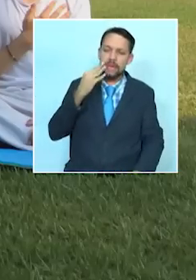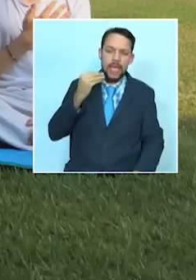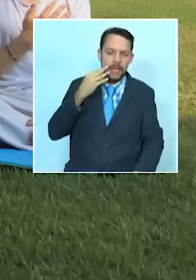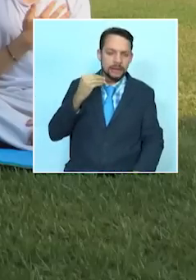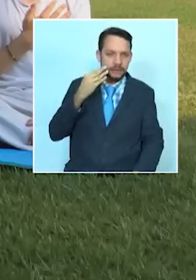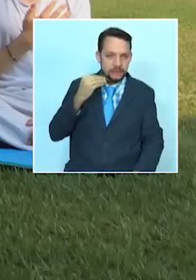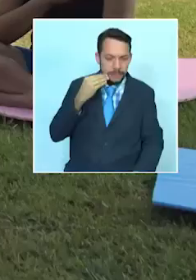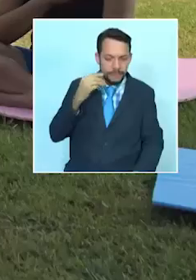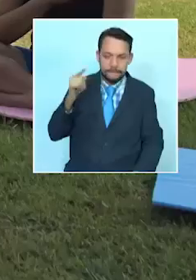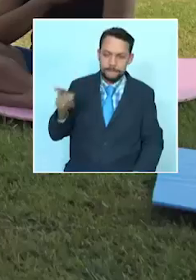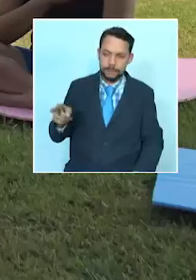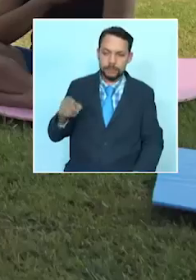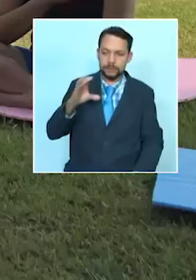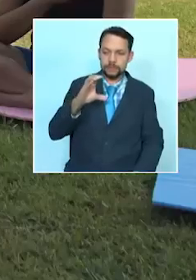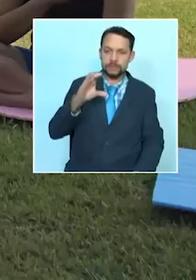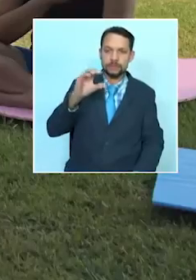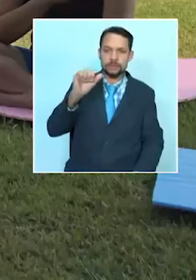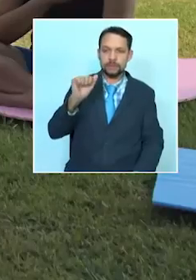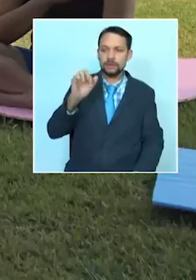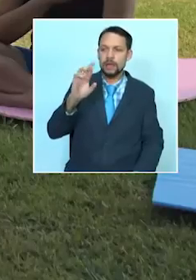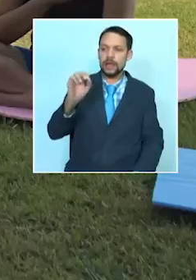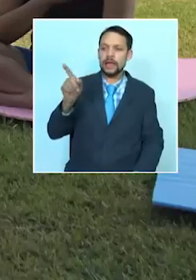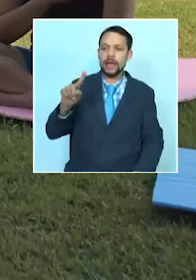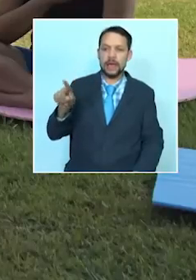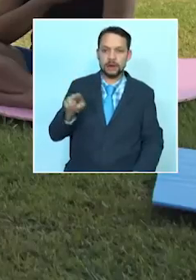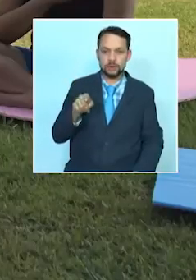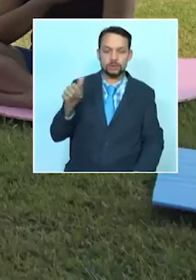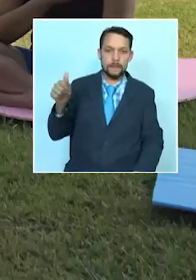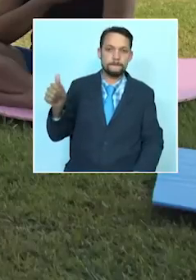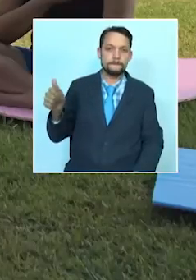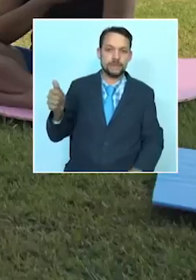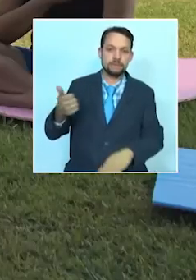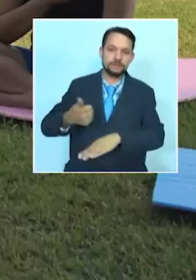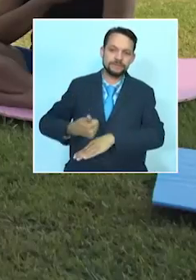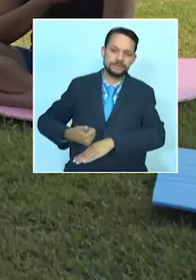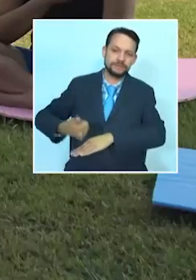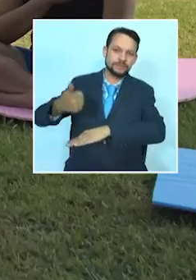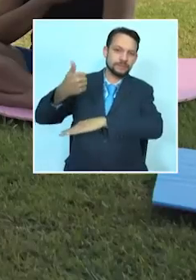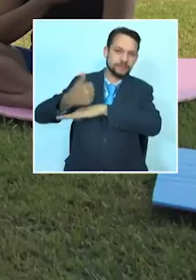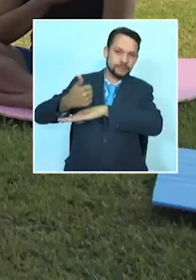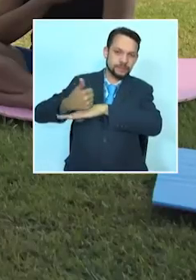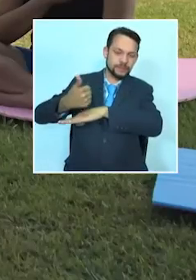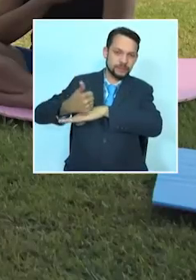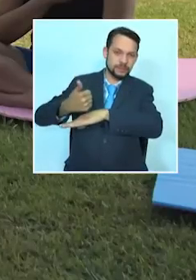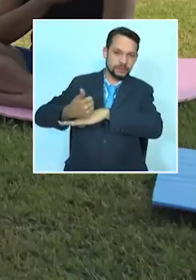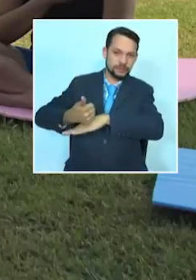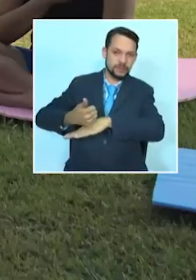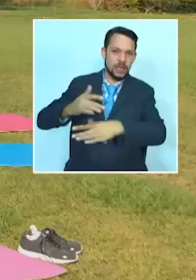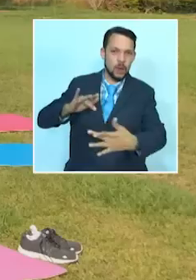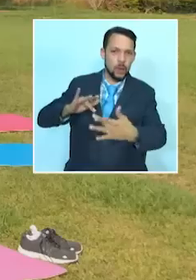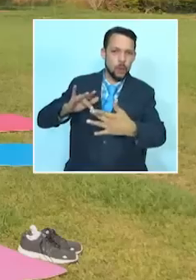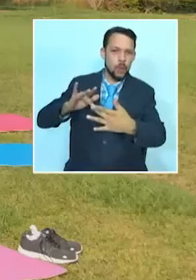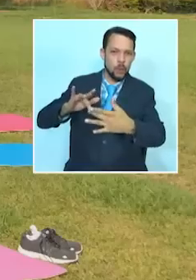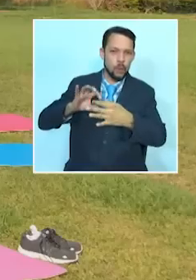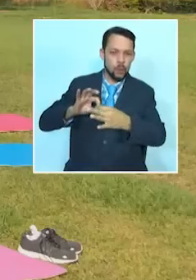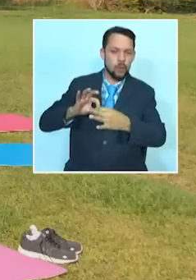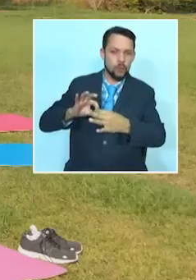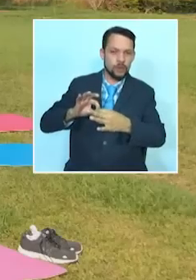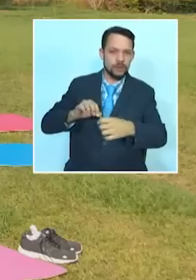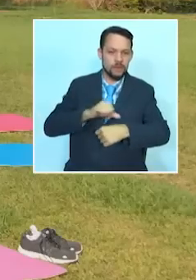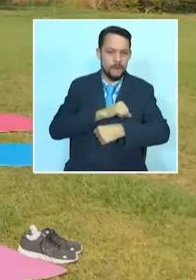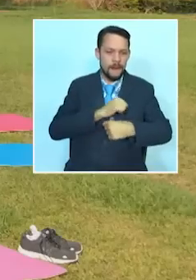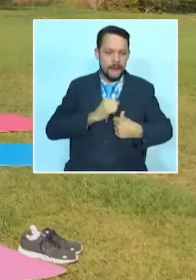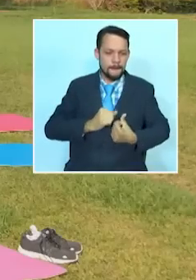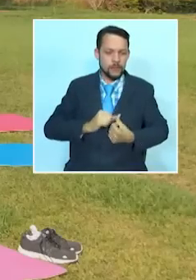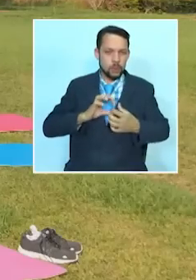doctor Montoya Carlos Alberto es el director de cómo se llama esto del afecto red afecto red afecto y es